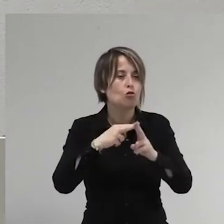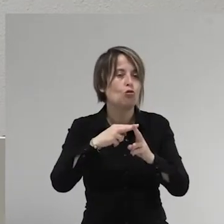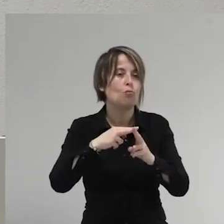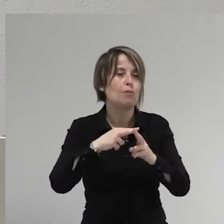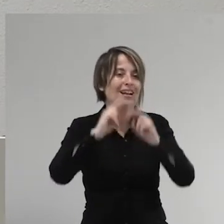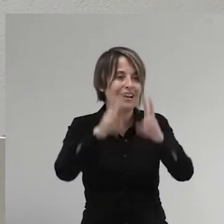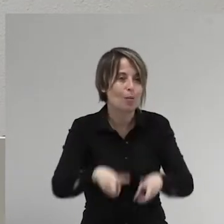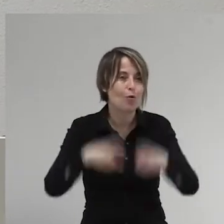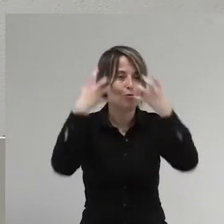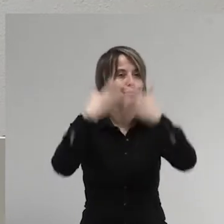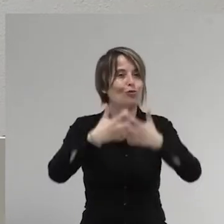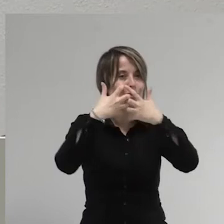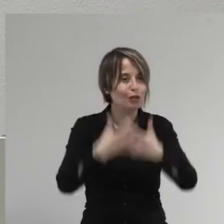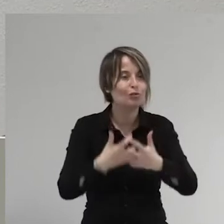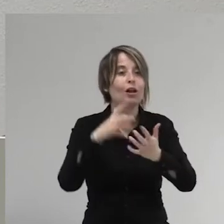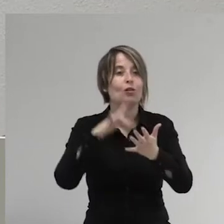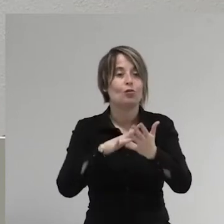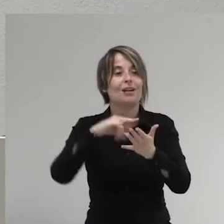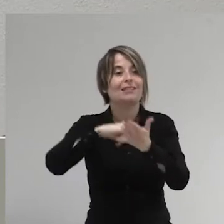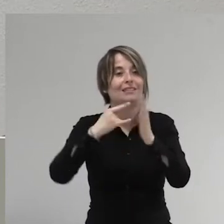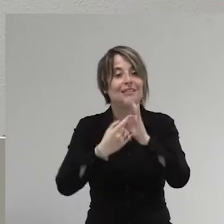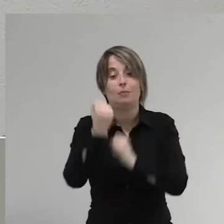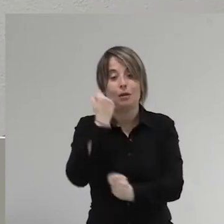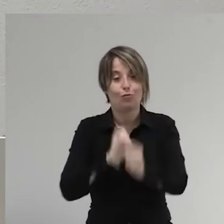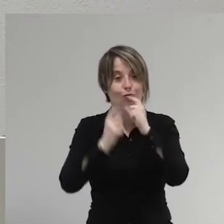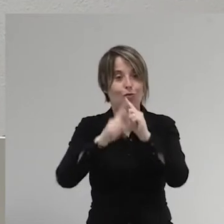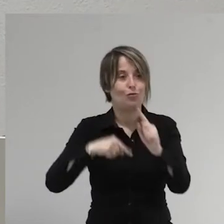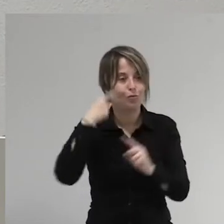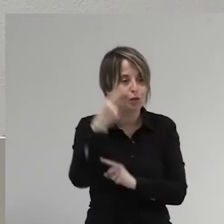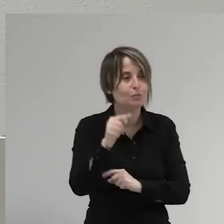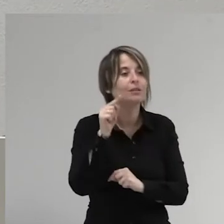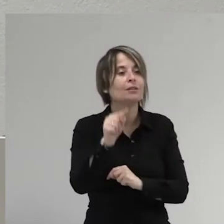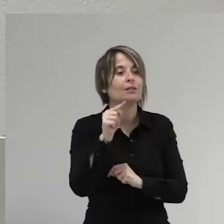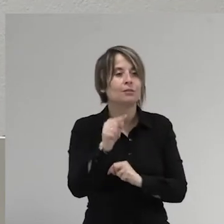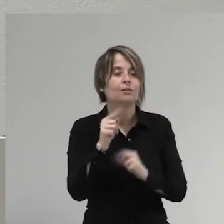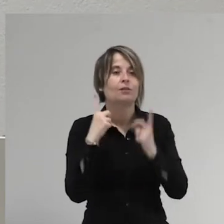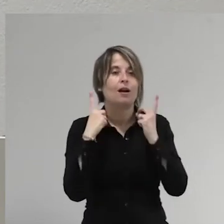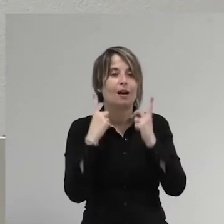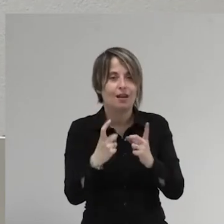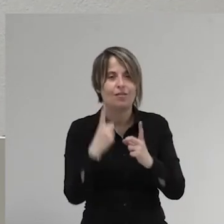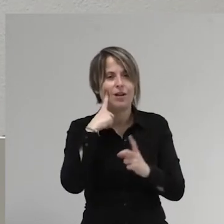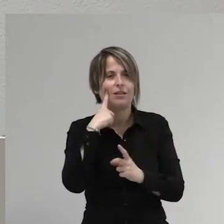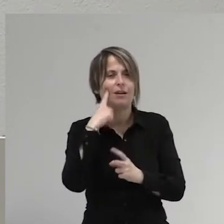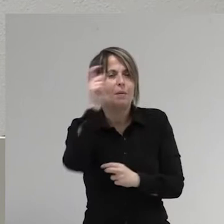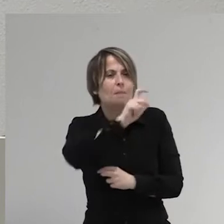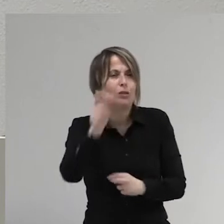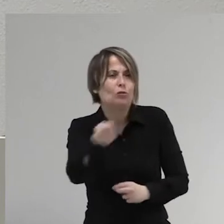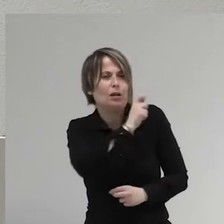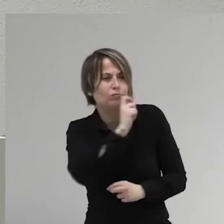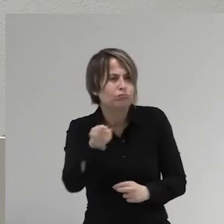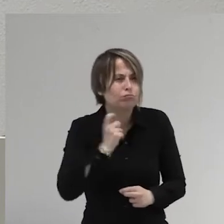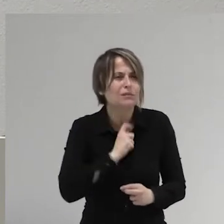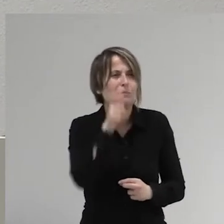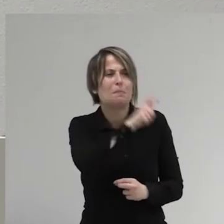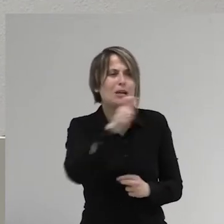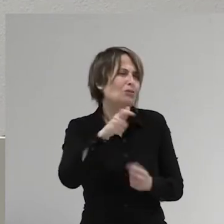industrial y lo que sería el desarrollo del capitalismo posteriormente, y eso requirió de la hiperexplotación de millones